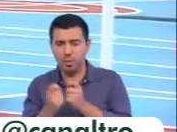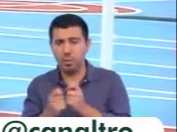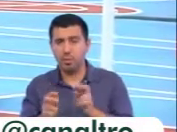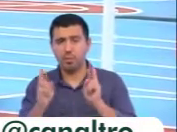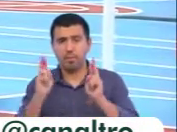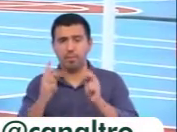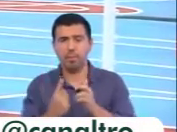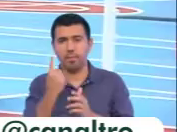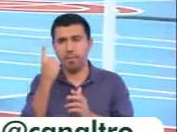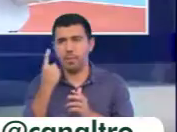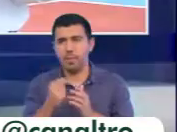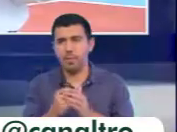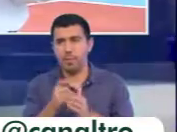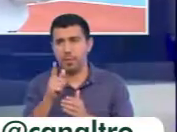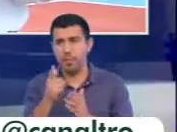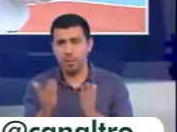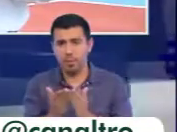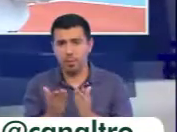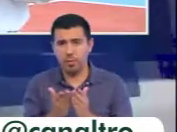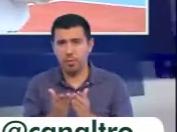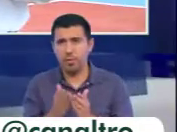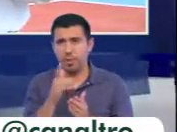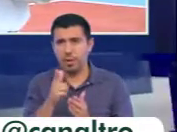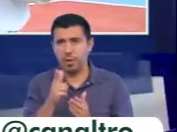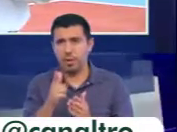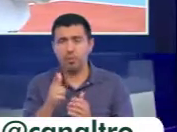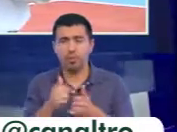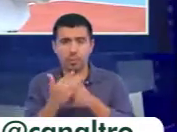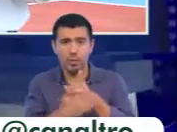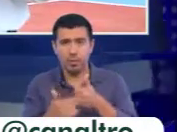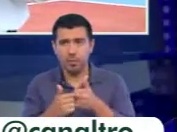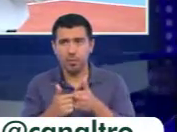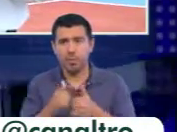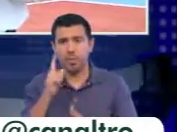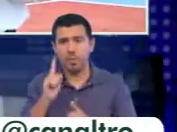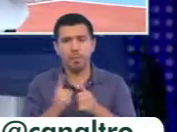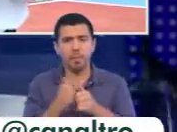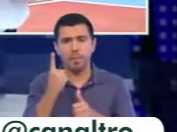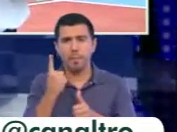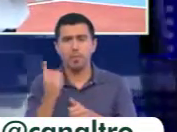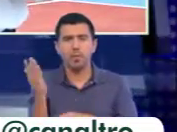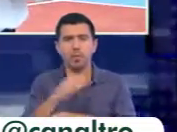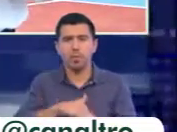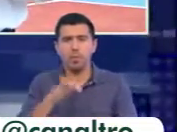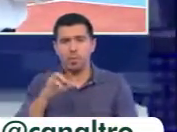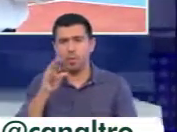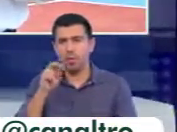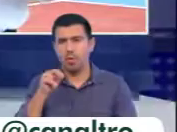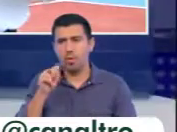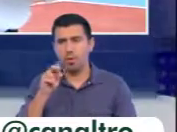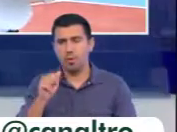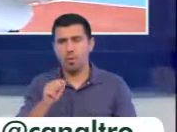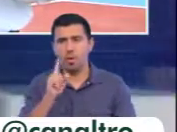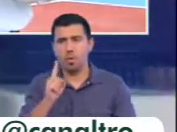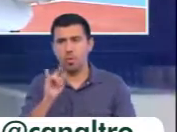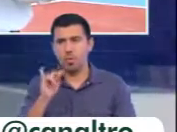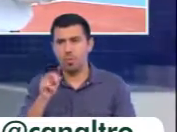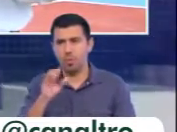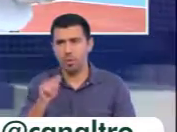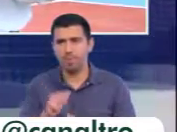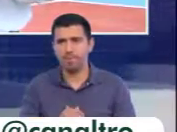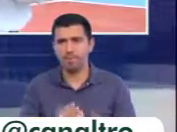de la jornada única desde abre con el norte de santander con la cámara de jesús zúñiga raúl rolando castro para oriente noticias continúen ustedes en